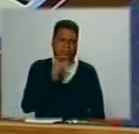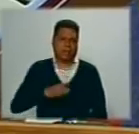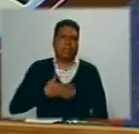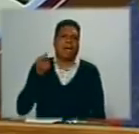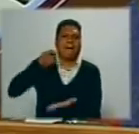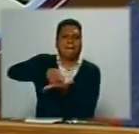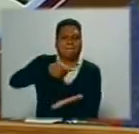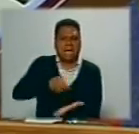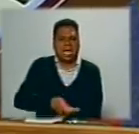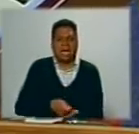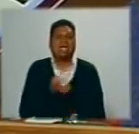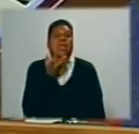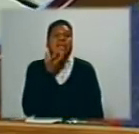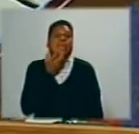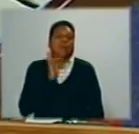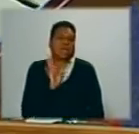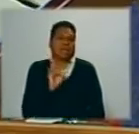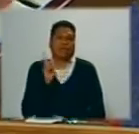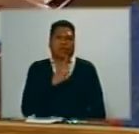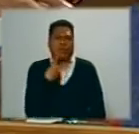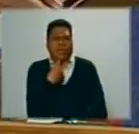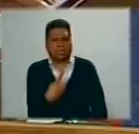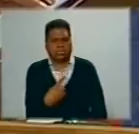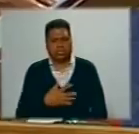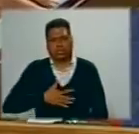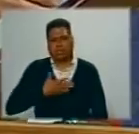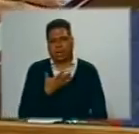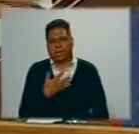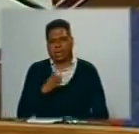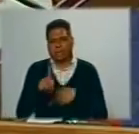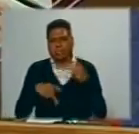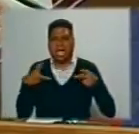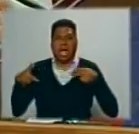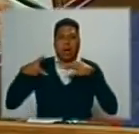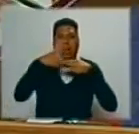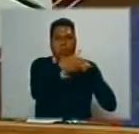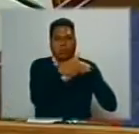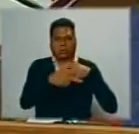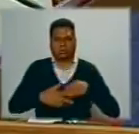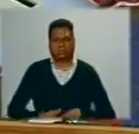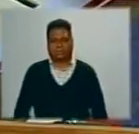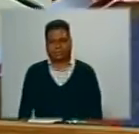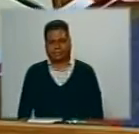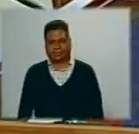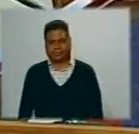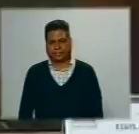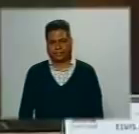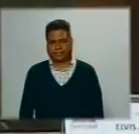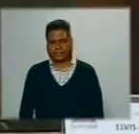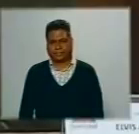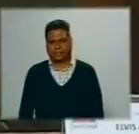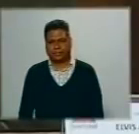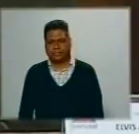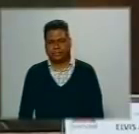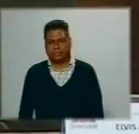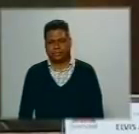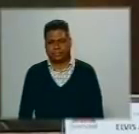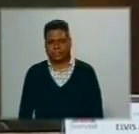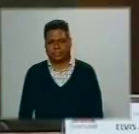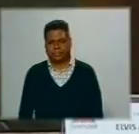de no haber subsanado la misma, podrá proceder al corte o suspensión. Es todo. En consideración.